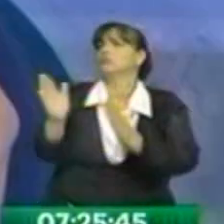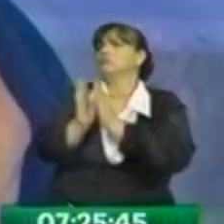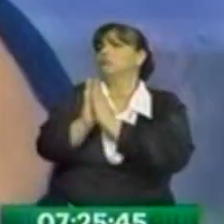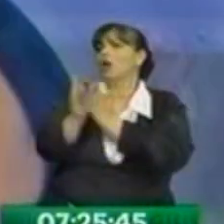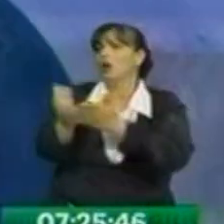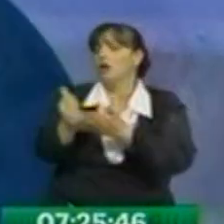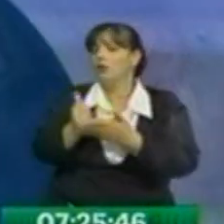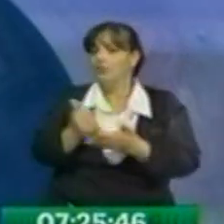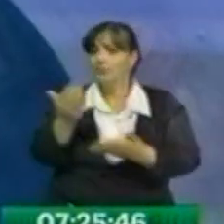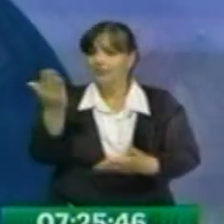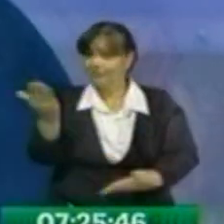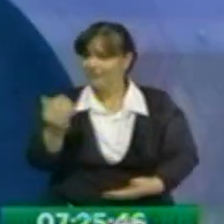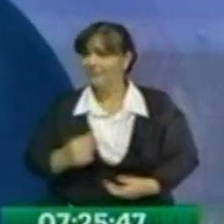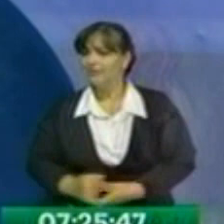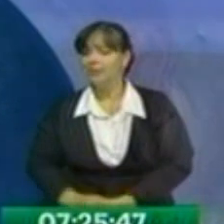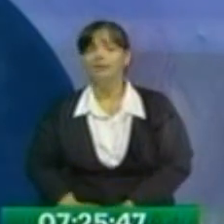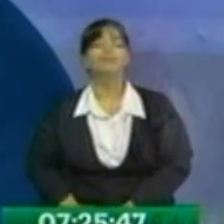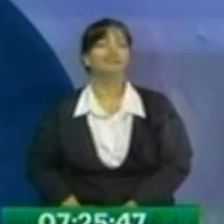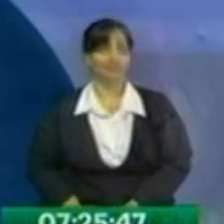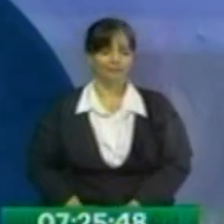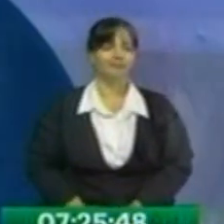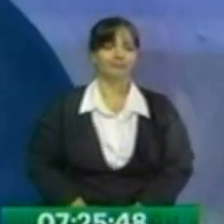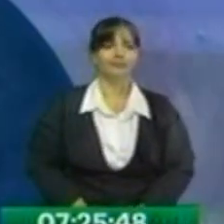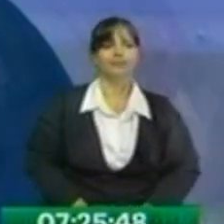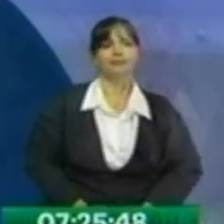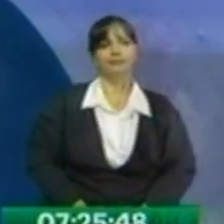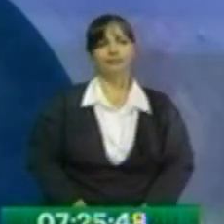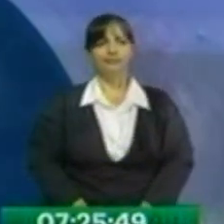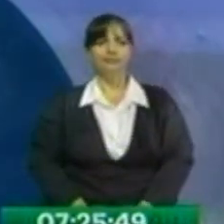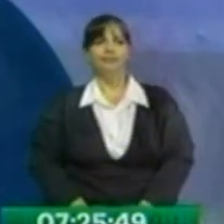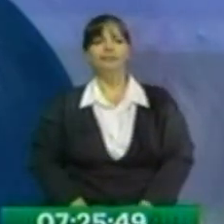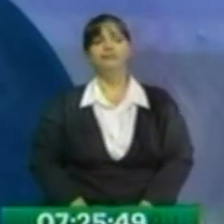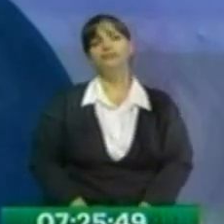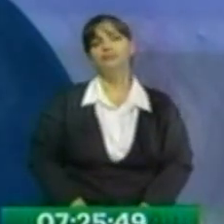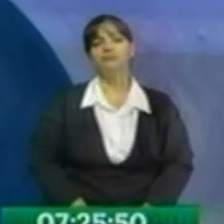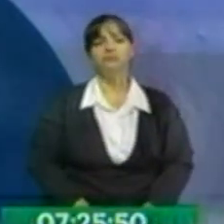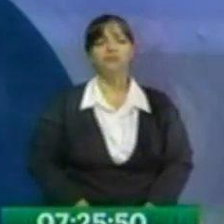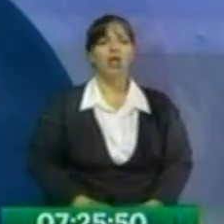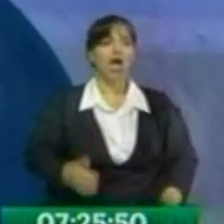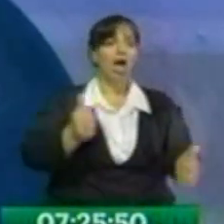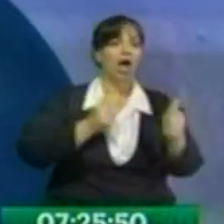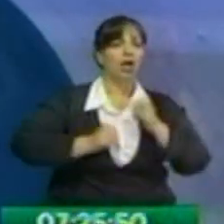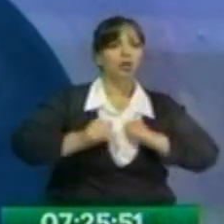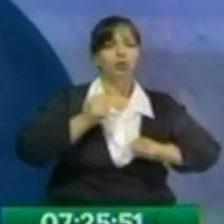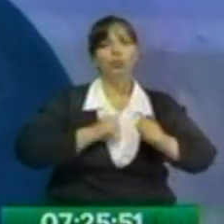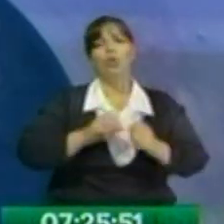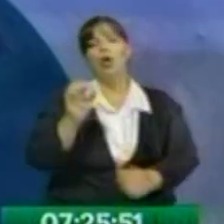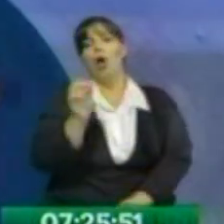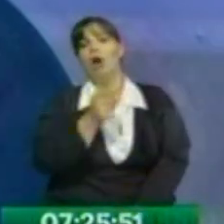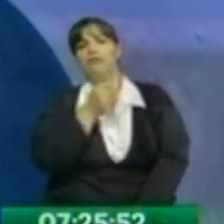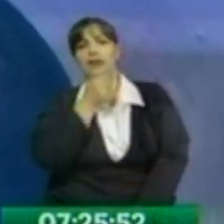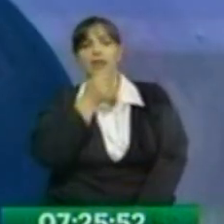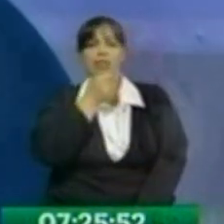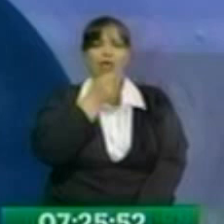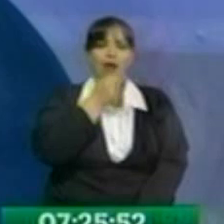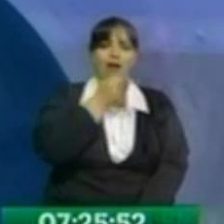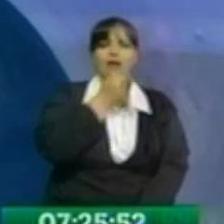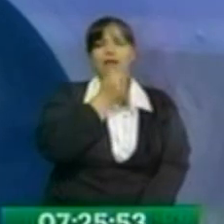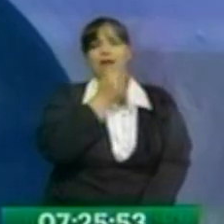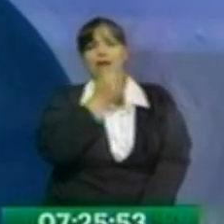Muchas gracias, Lisa. Pues sí, a los gestores culturales, a los actores culturales, a los artistas, ya está